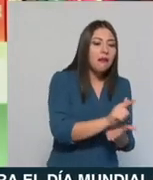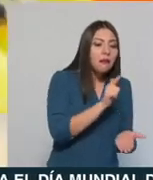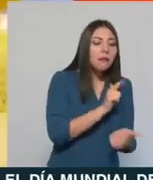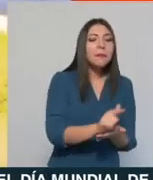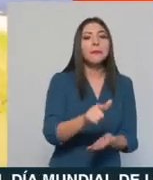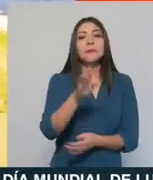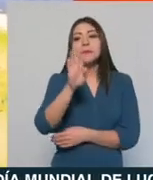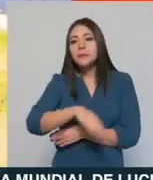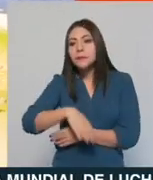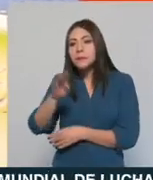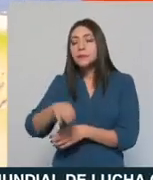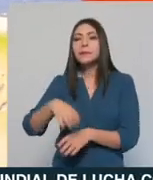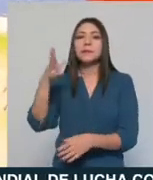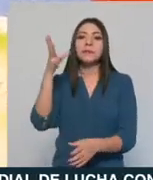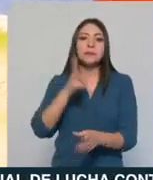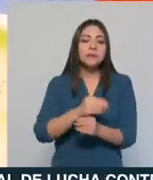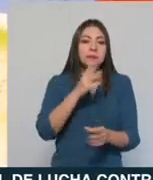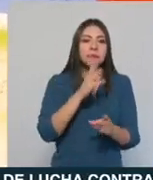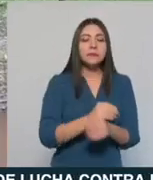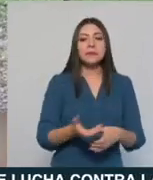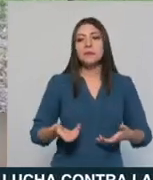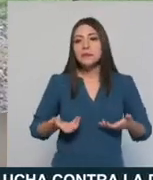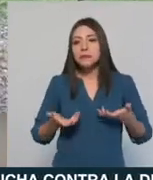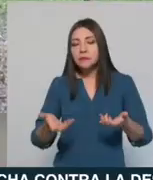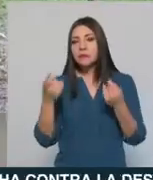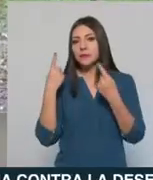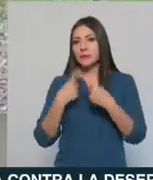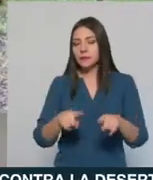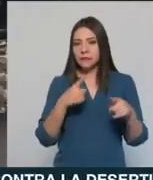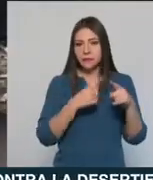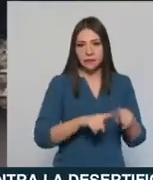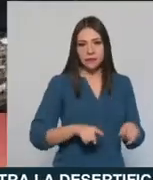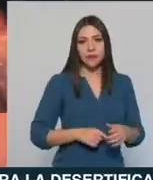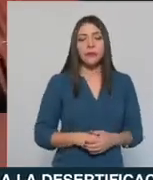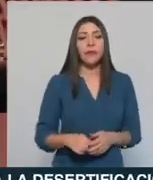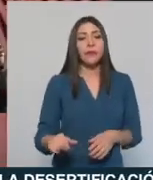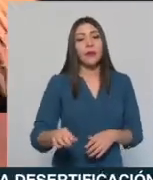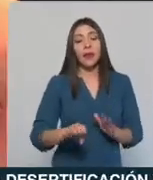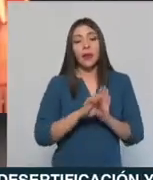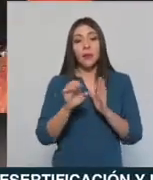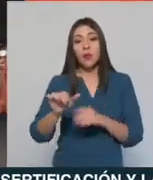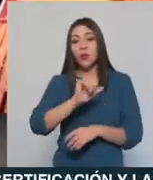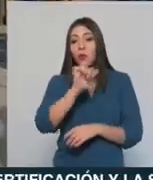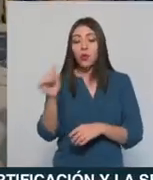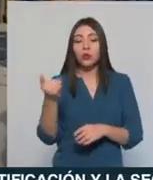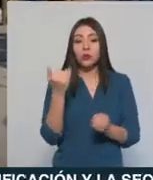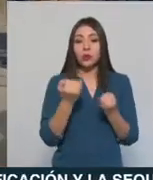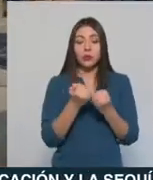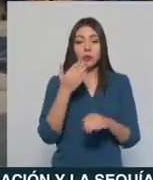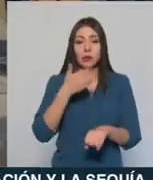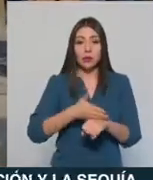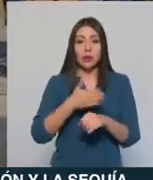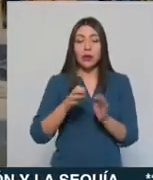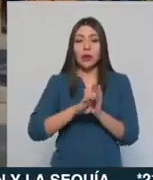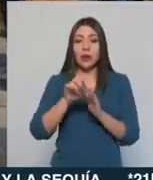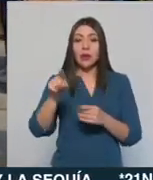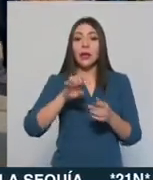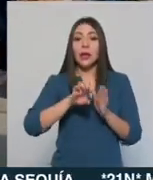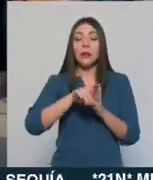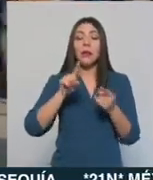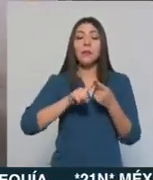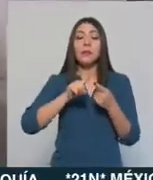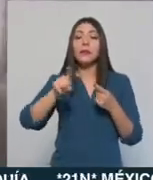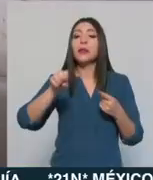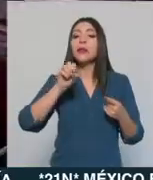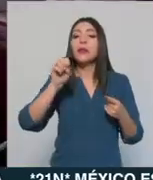comunitario. Algunas de las conductas que también se sancionarán con horas de trabajo comunitario son tirar basura,